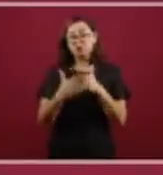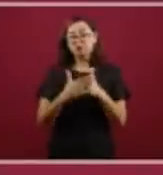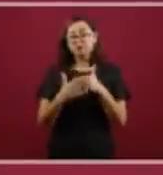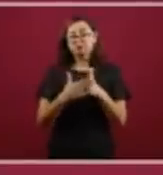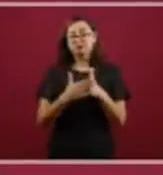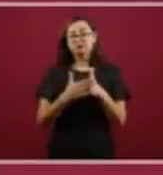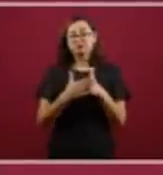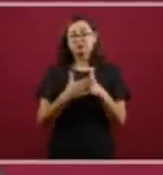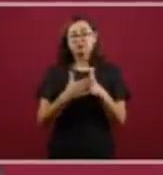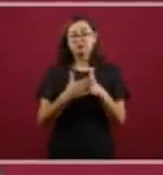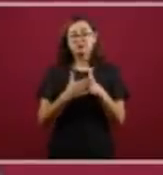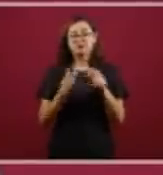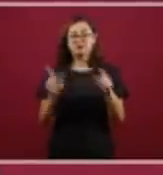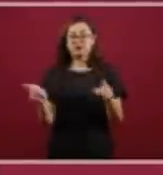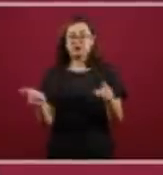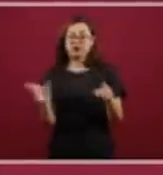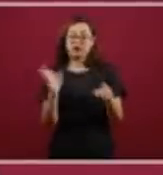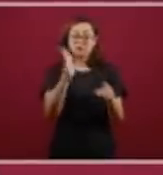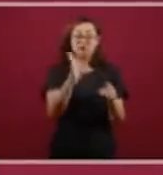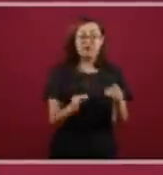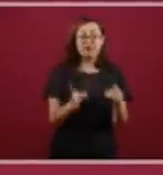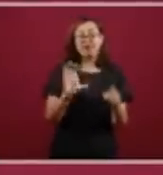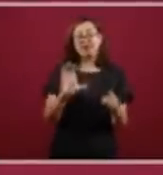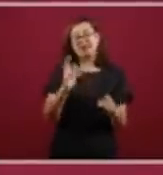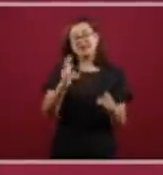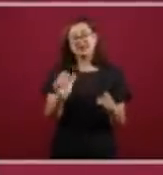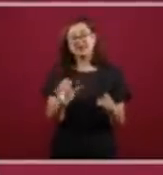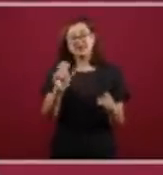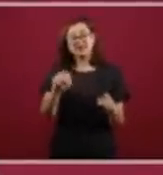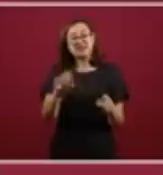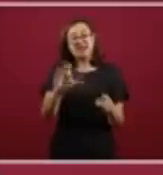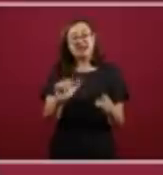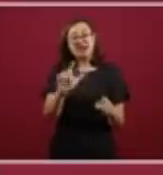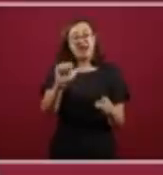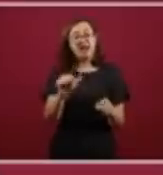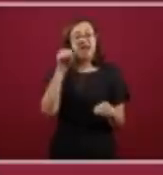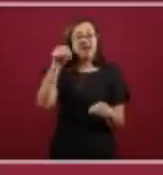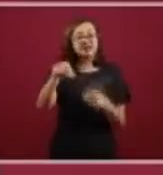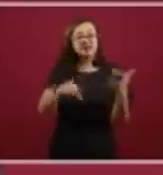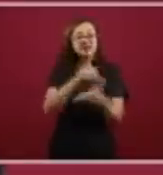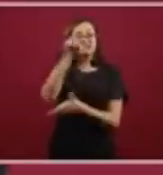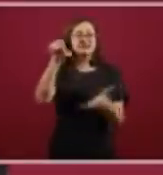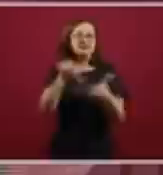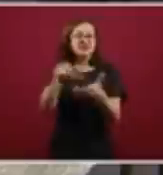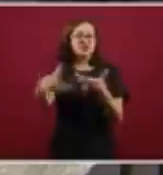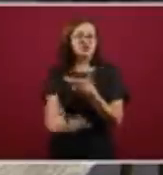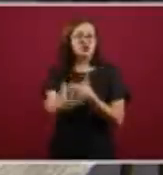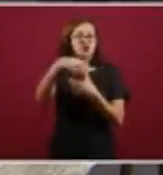va a ser en Chancalá, ¿no?, el centro integrador,